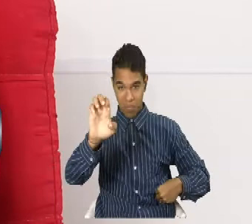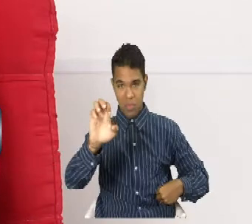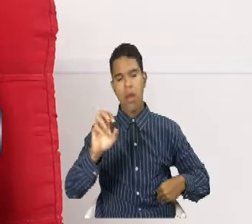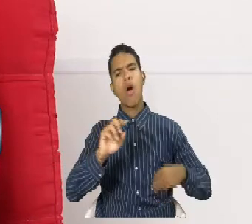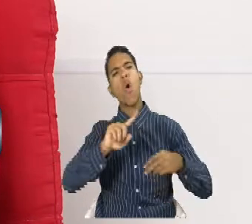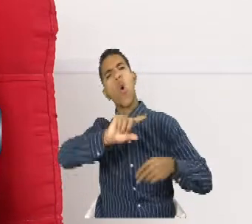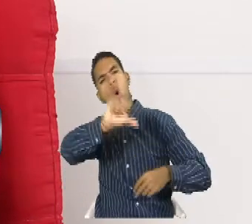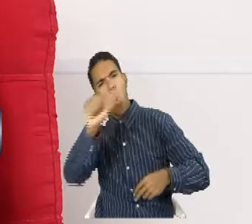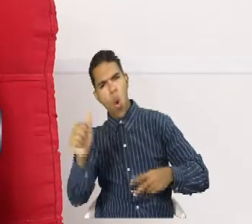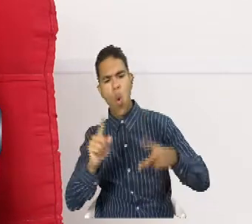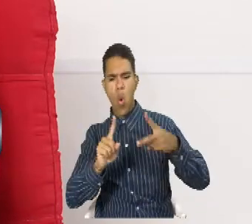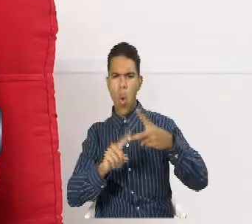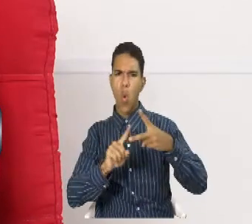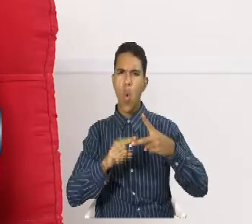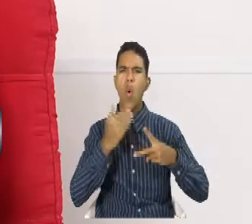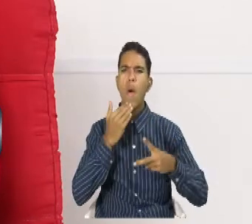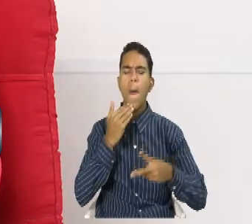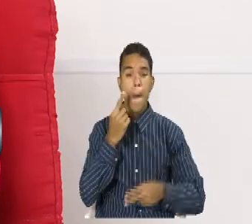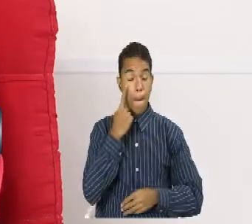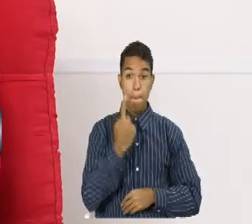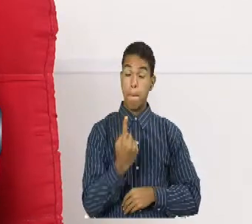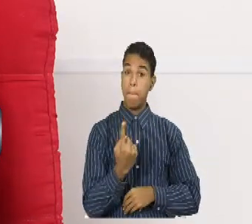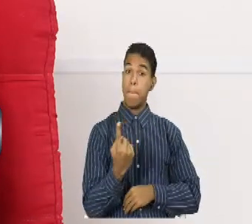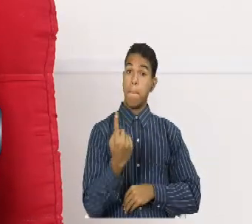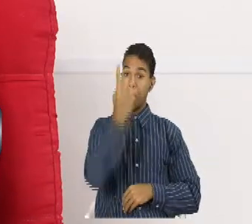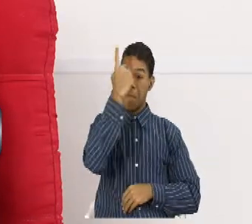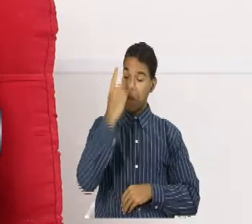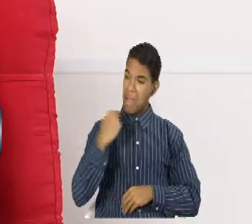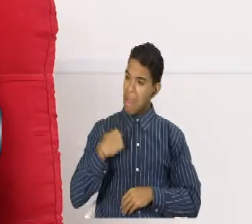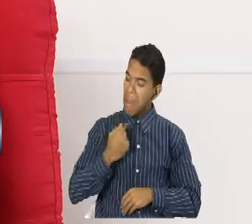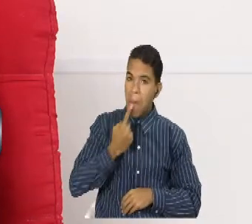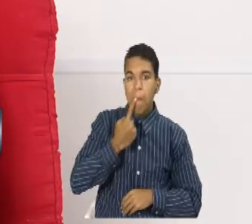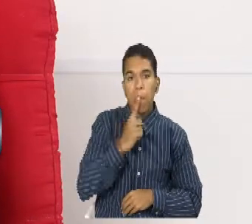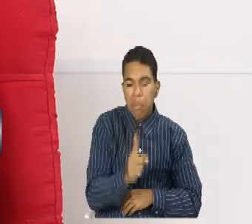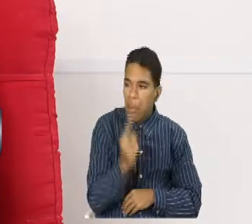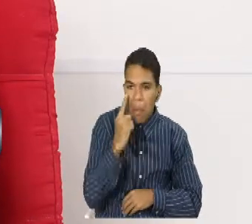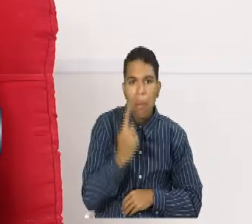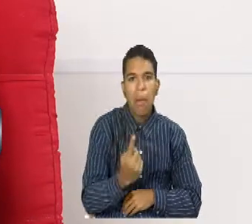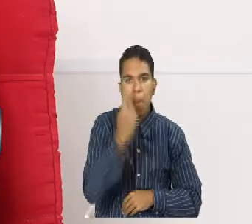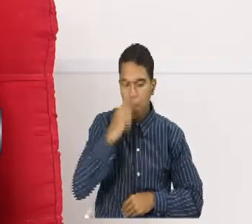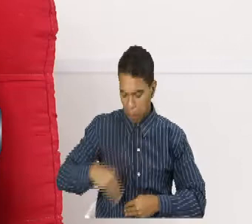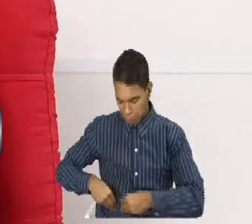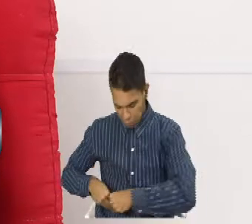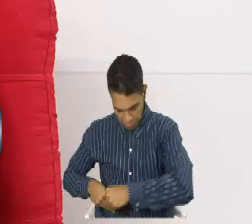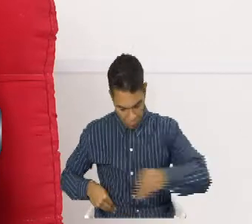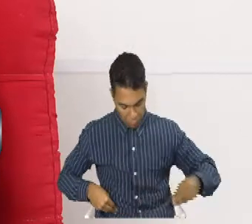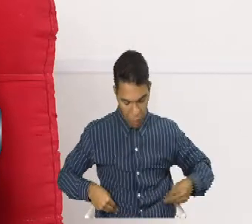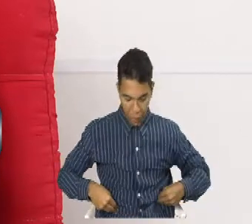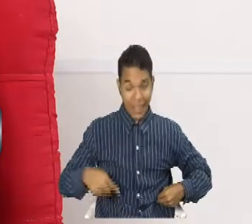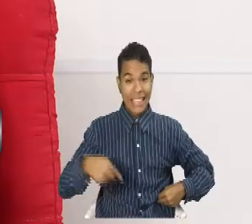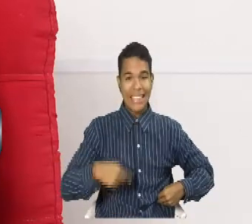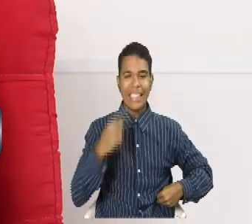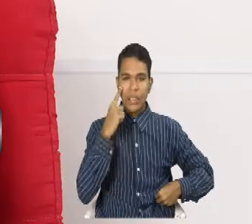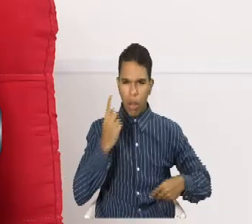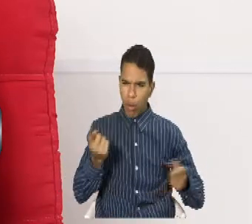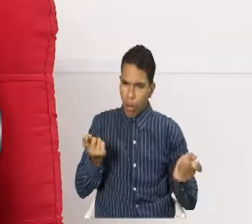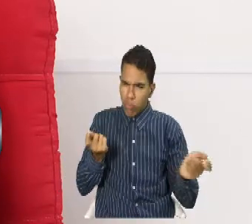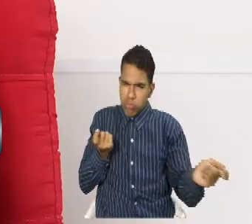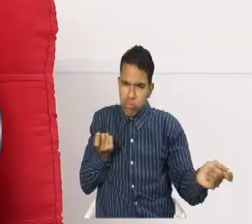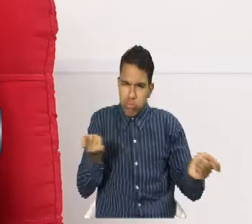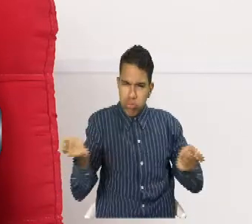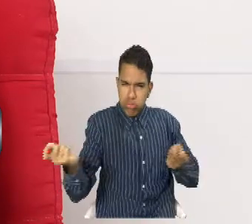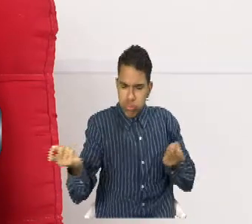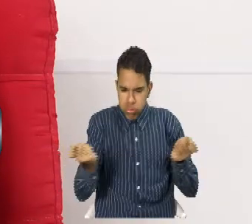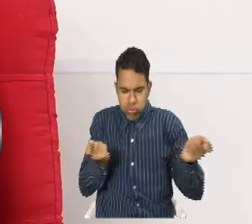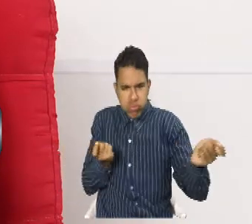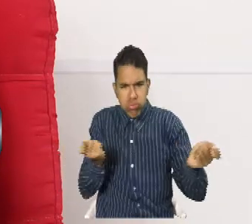personas que van a iniciar acostumbrarse, pues, al uso de la faja. Allá pueden encontrar prendas de control.